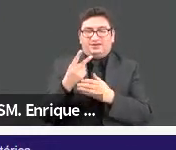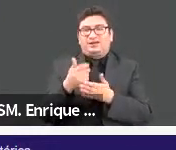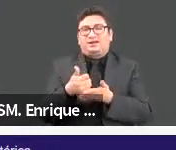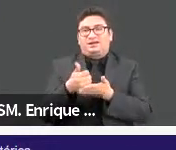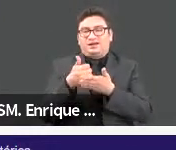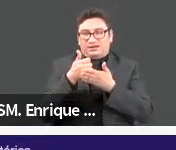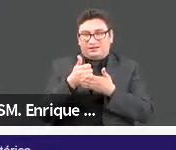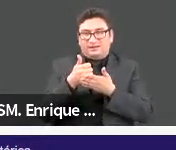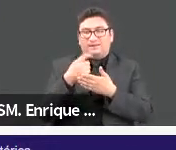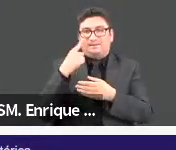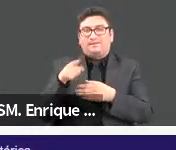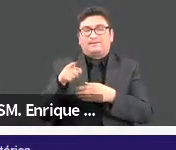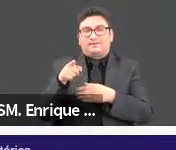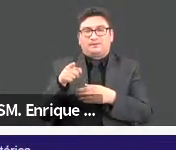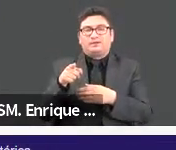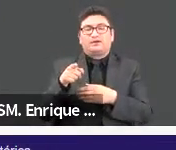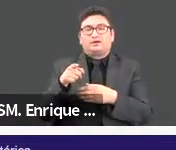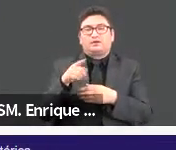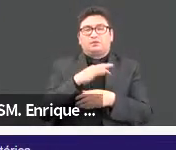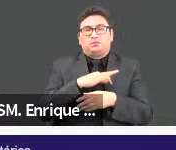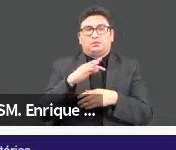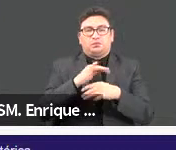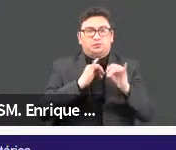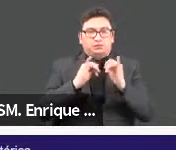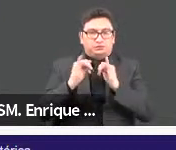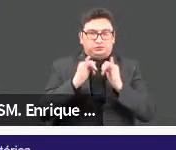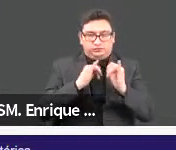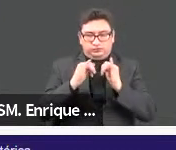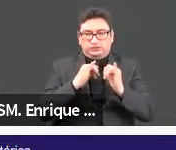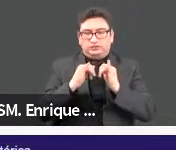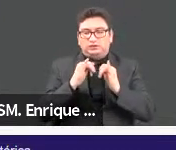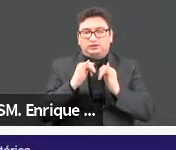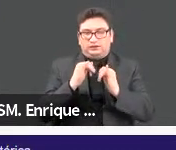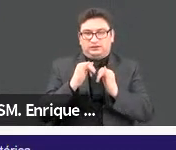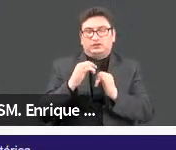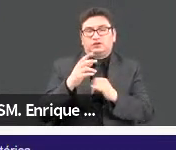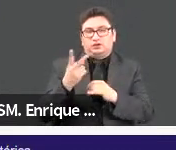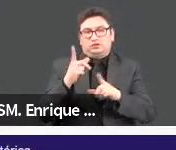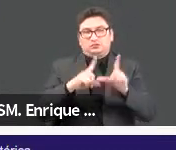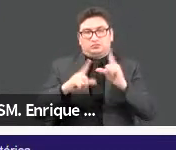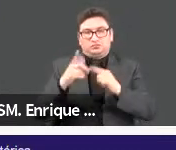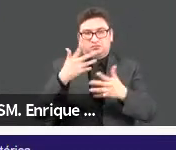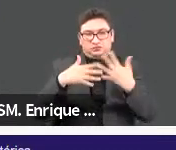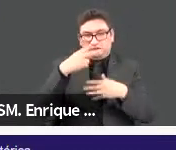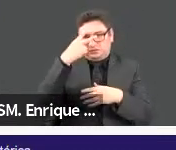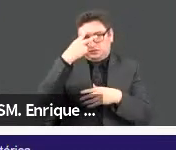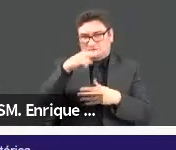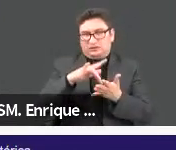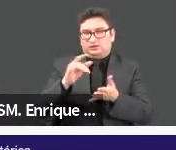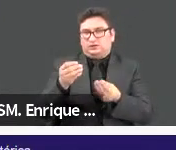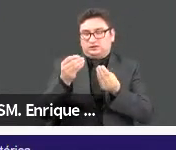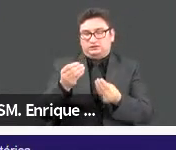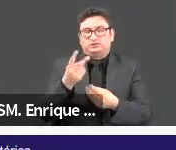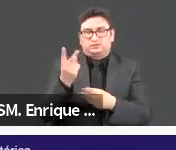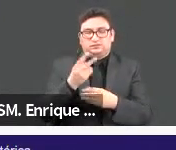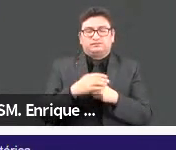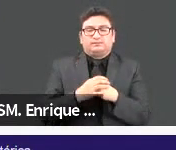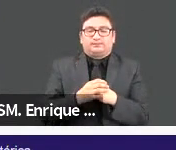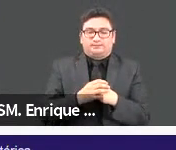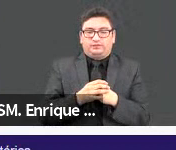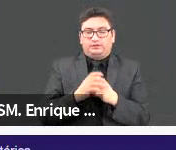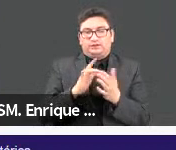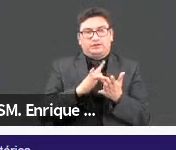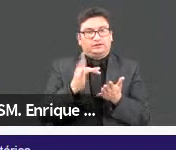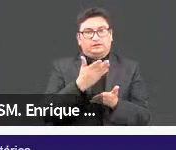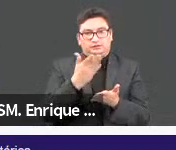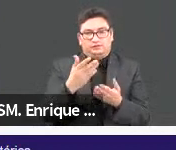el favor de realizar la interpretación de esta sesión en lenguaje de señas mexicano. Muchísimas gracias, y muchas gracias